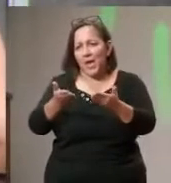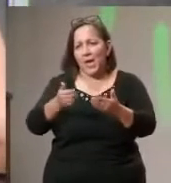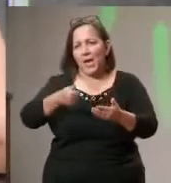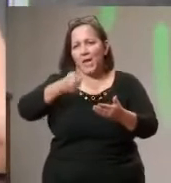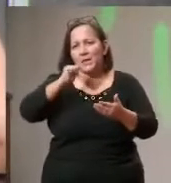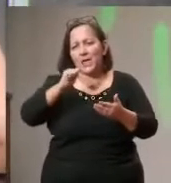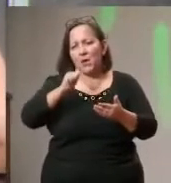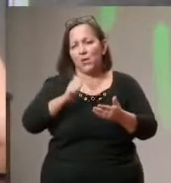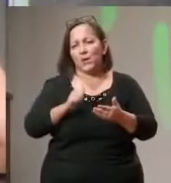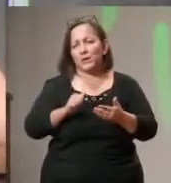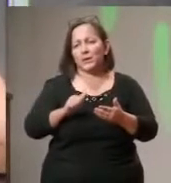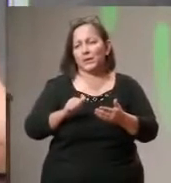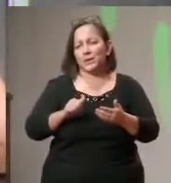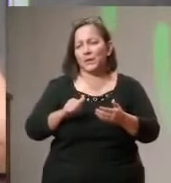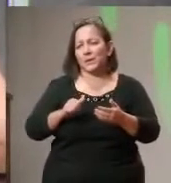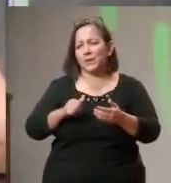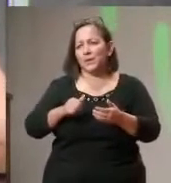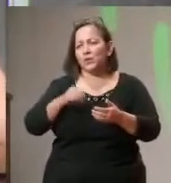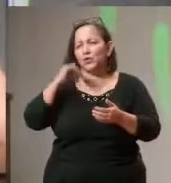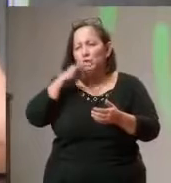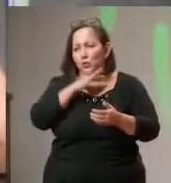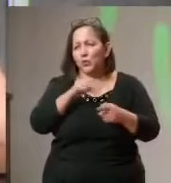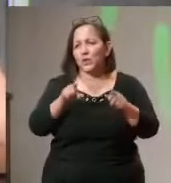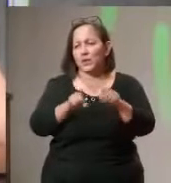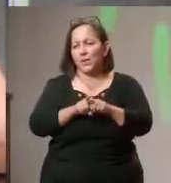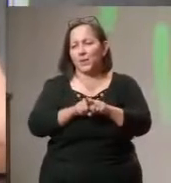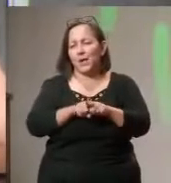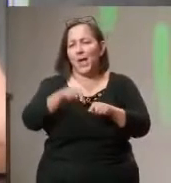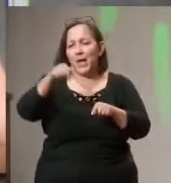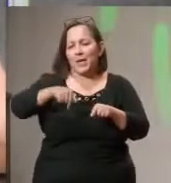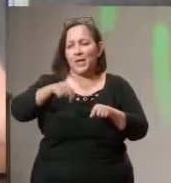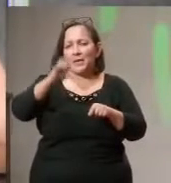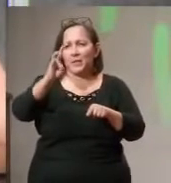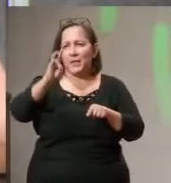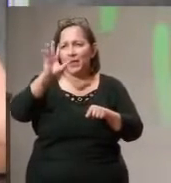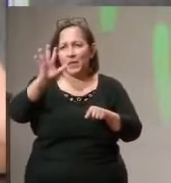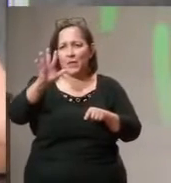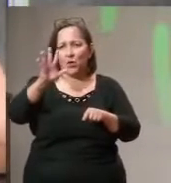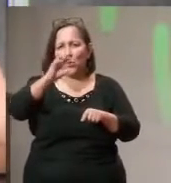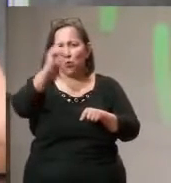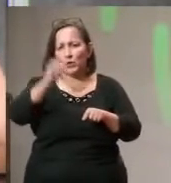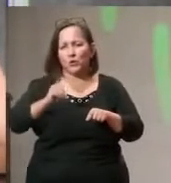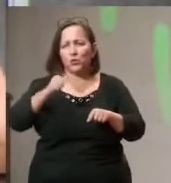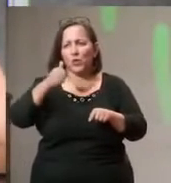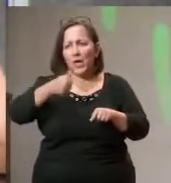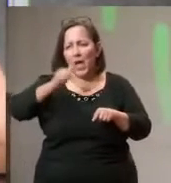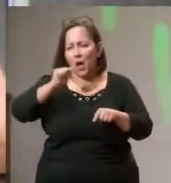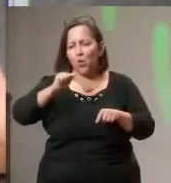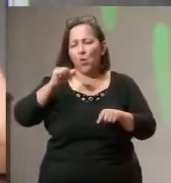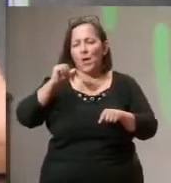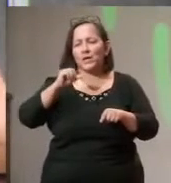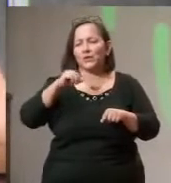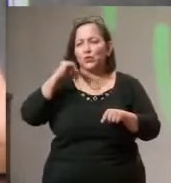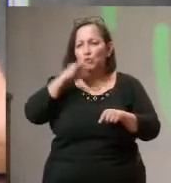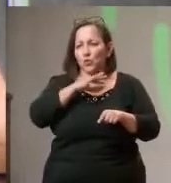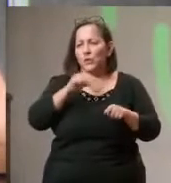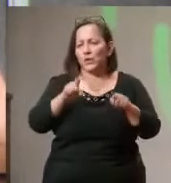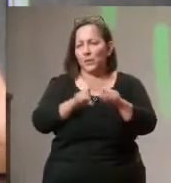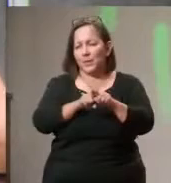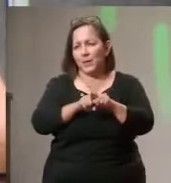nuestra realidad, que el uso del tanque séptico es de un 75%, tenemos alcantarillado sanitario alrededor